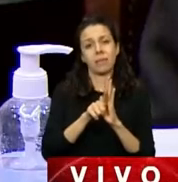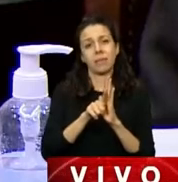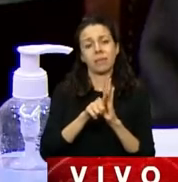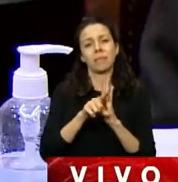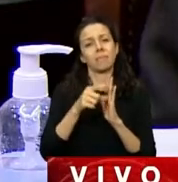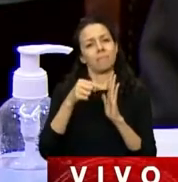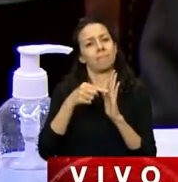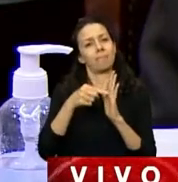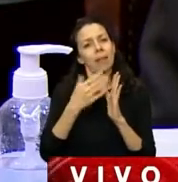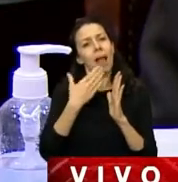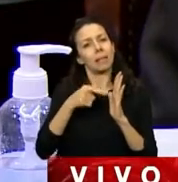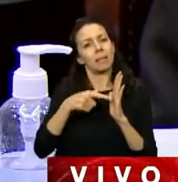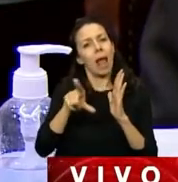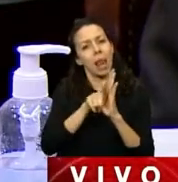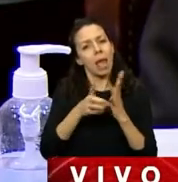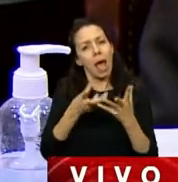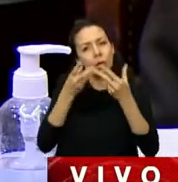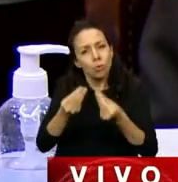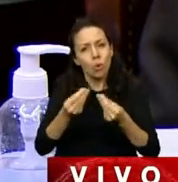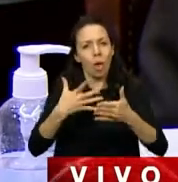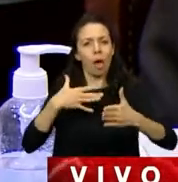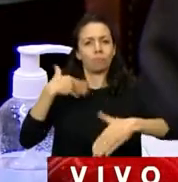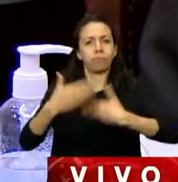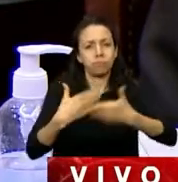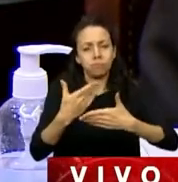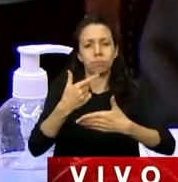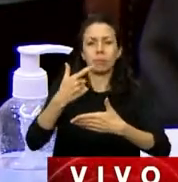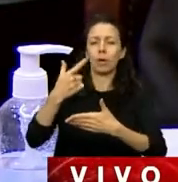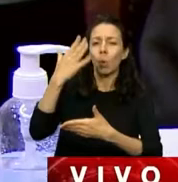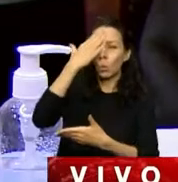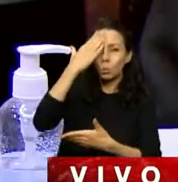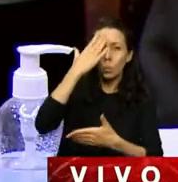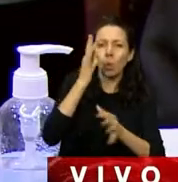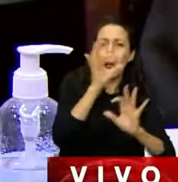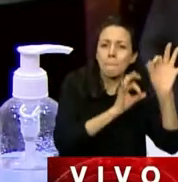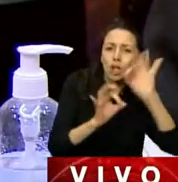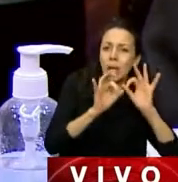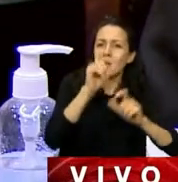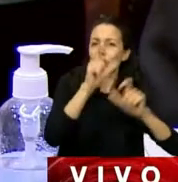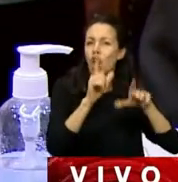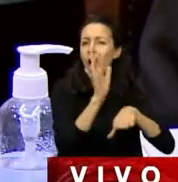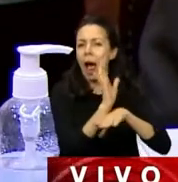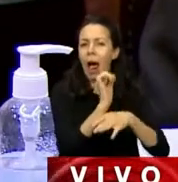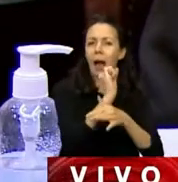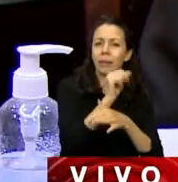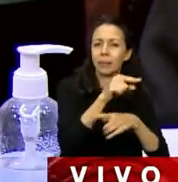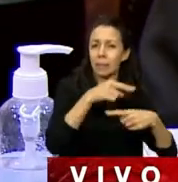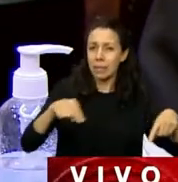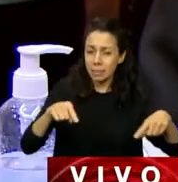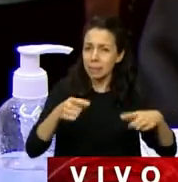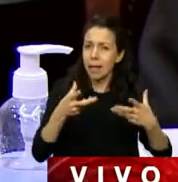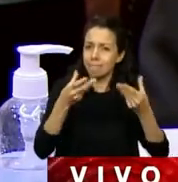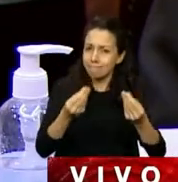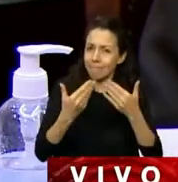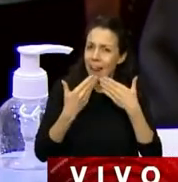leyes reparadoras de la industria, de los institutos de la cultura, de los proyectos de nuestros artistas. No podemos